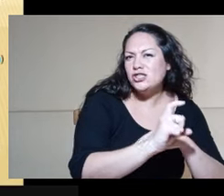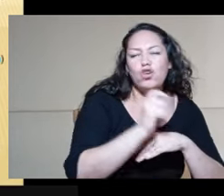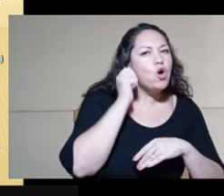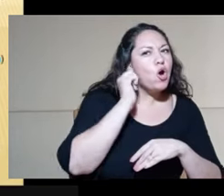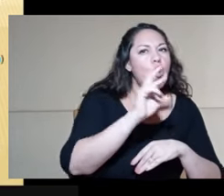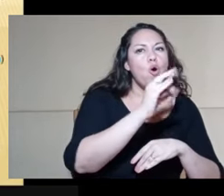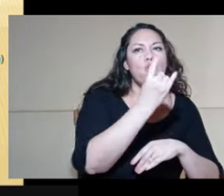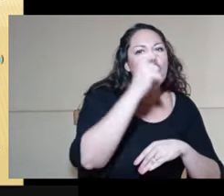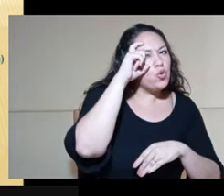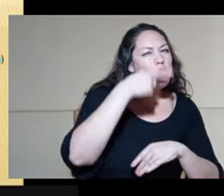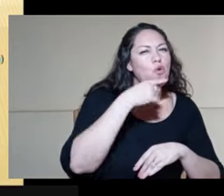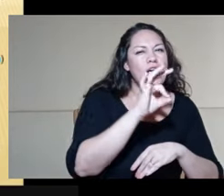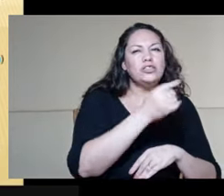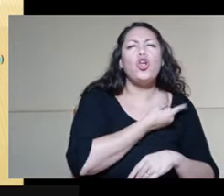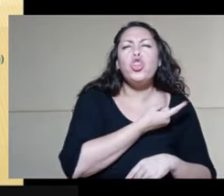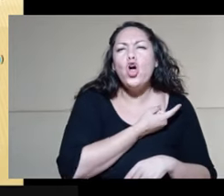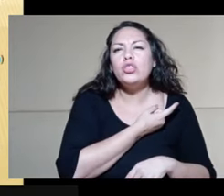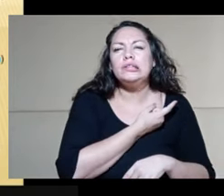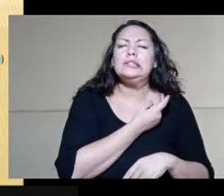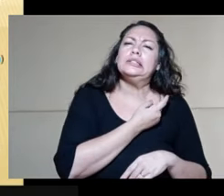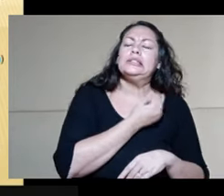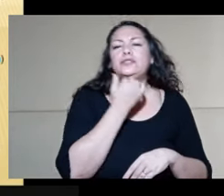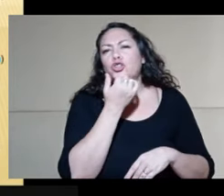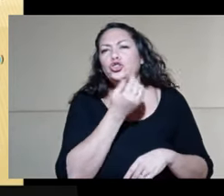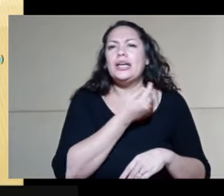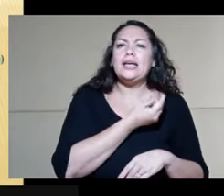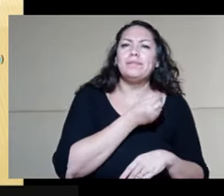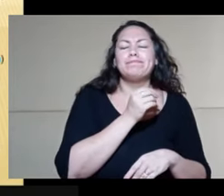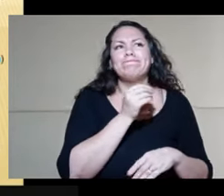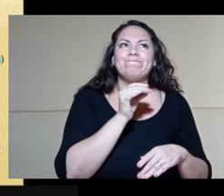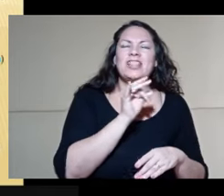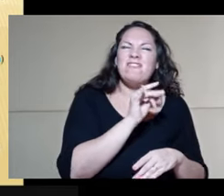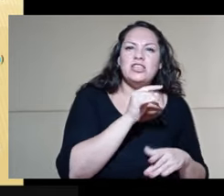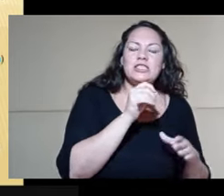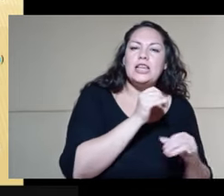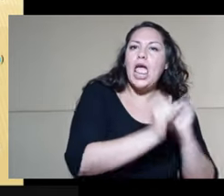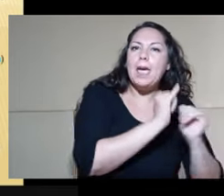grueso, el que es difícil de localizar, es localizable, pero es más difícil de